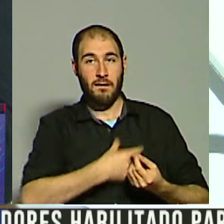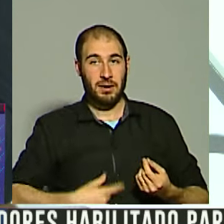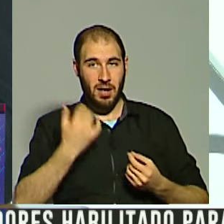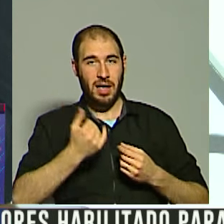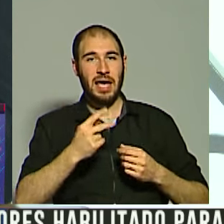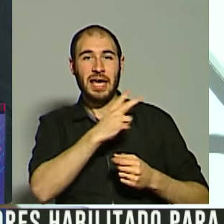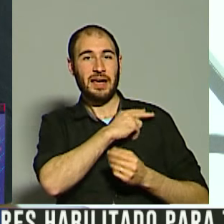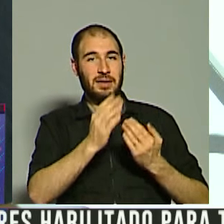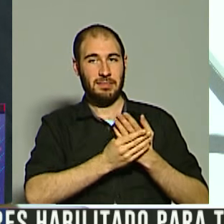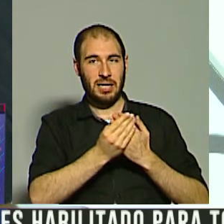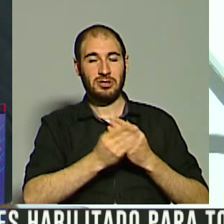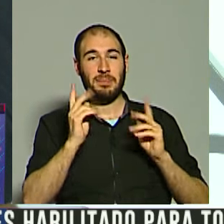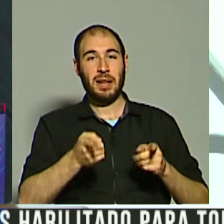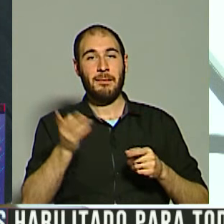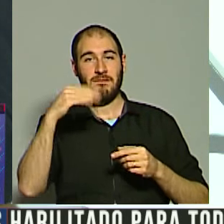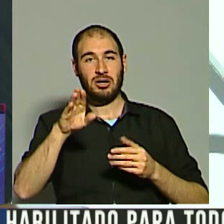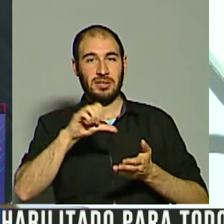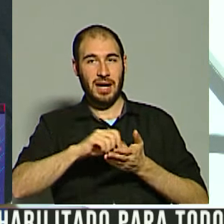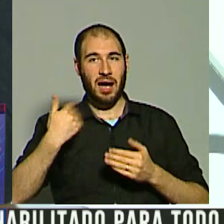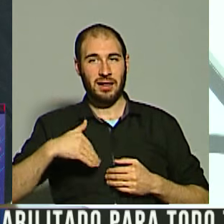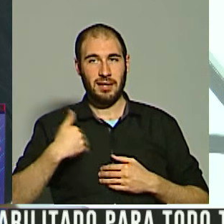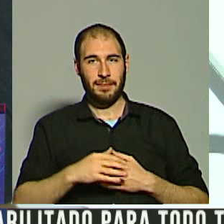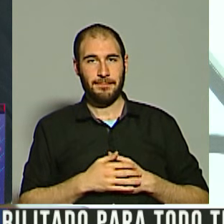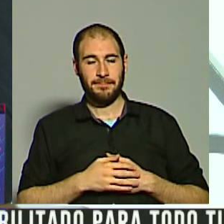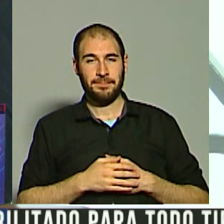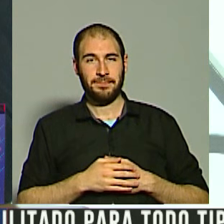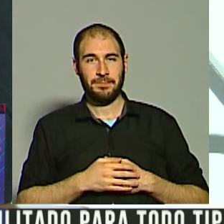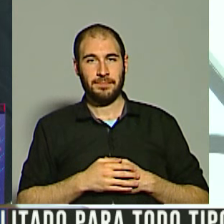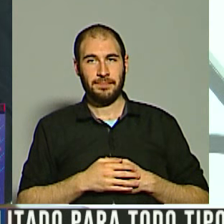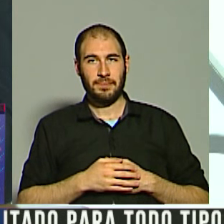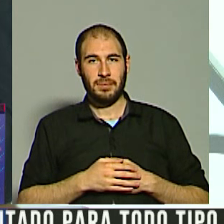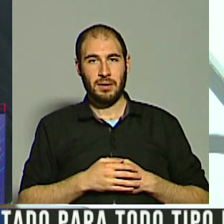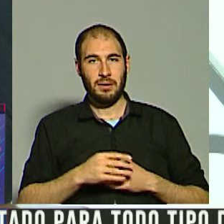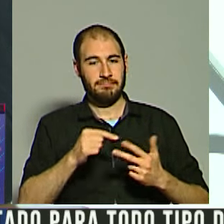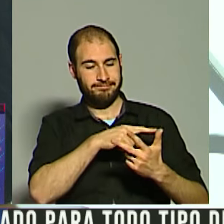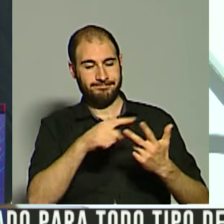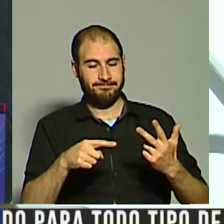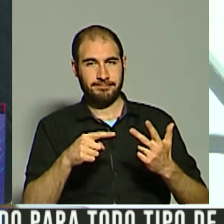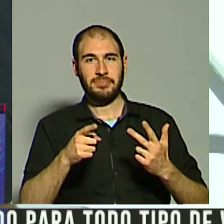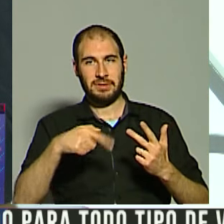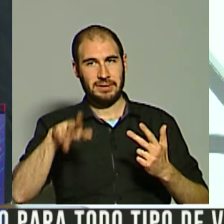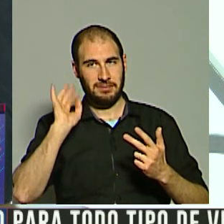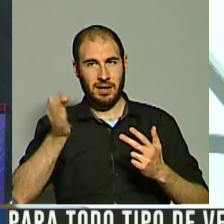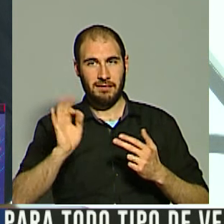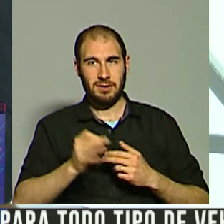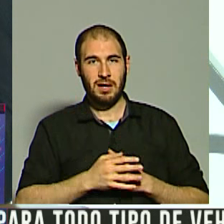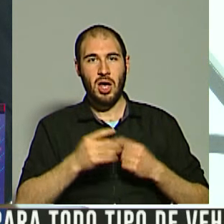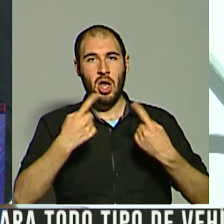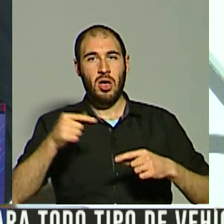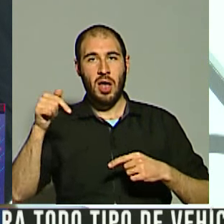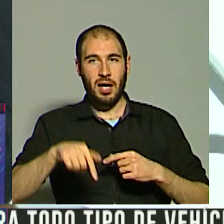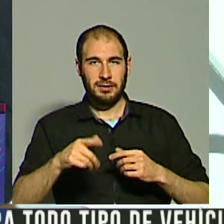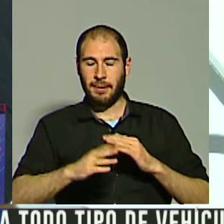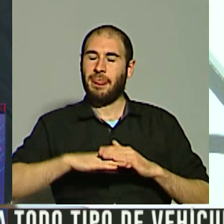la Jefatura de Gabinete y el Banco Central de la República Argentina. Ellos mismos reconocieron que esta situación